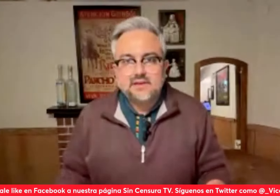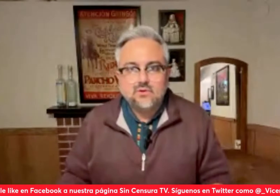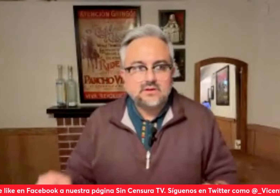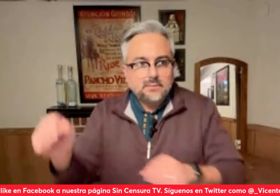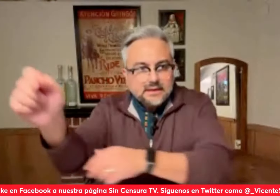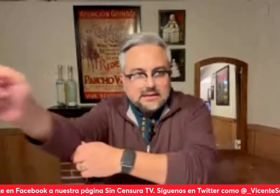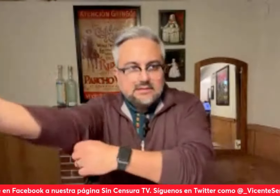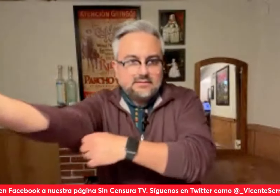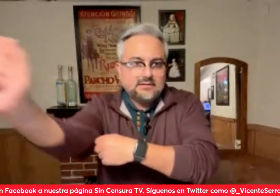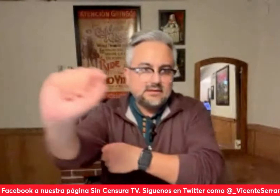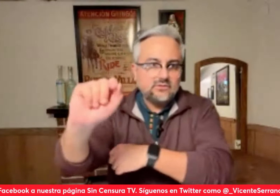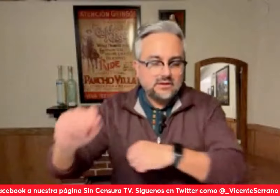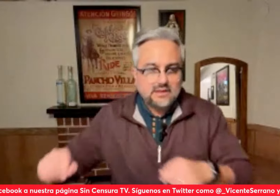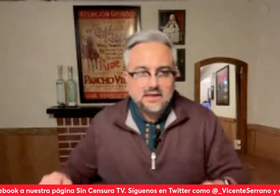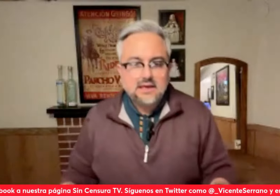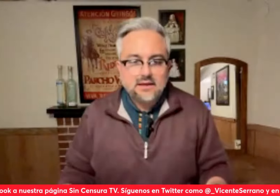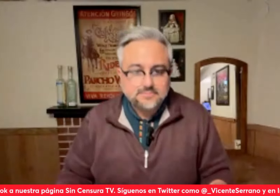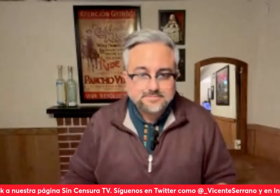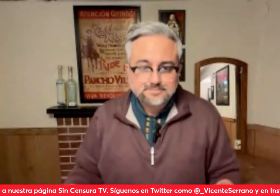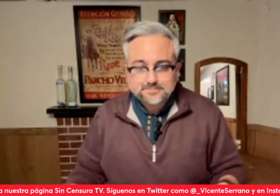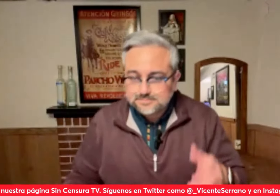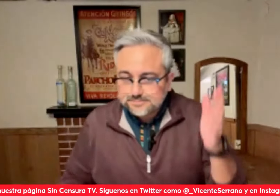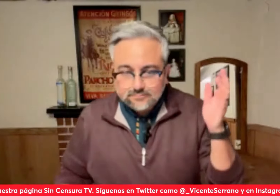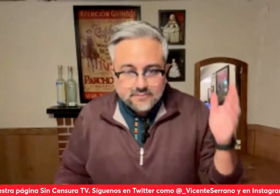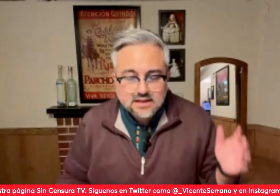Bueno, pues que hijos rebeldes y que no sé qué.